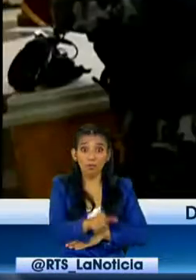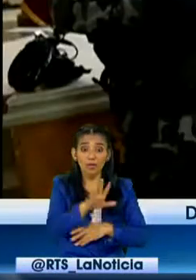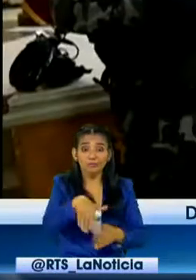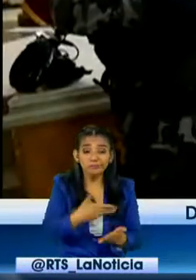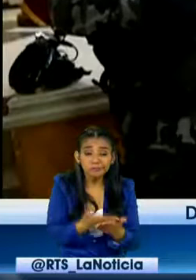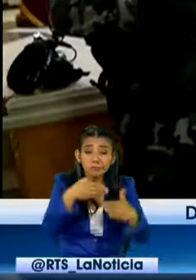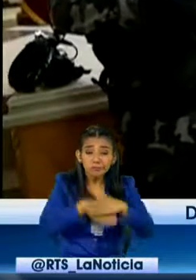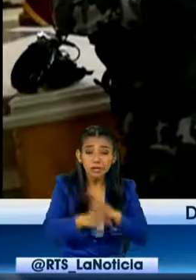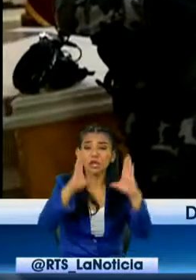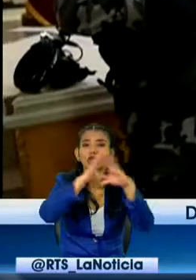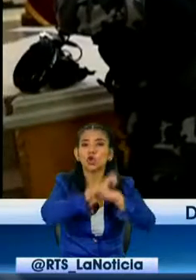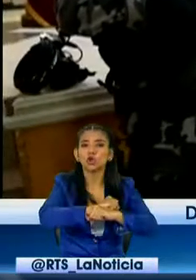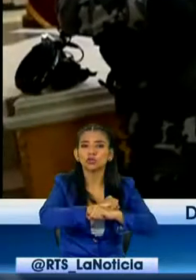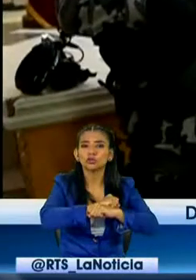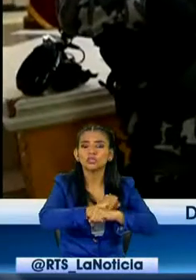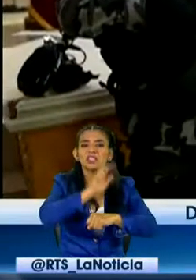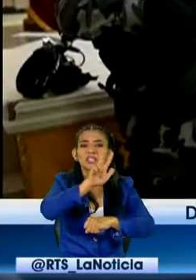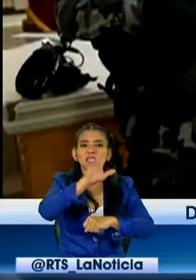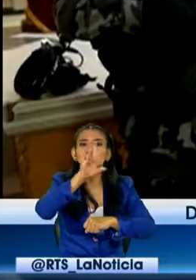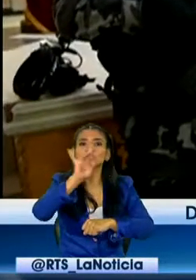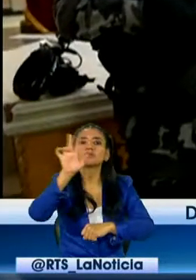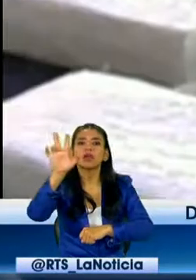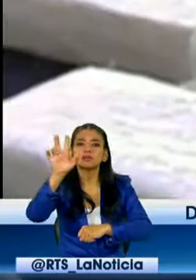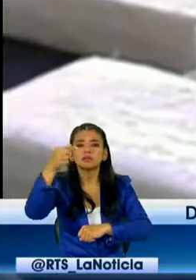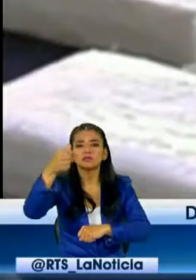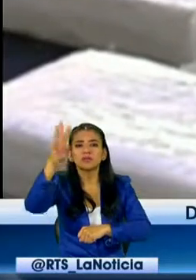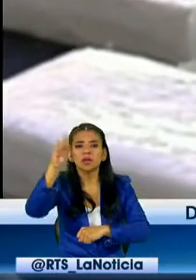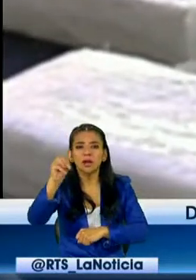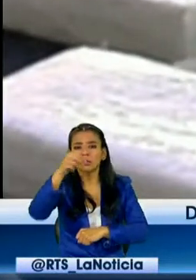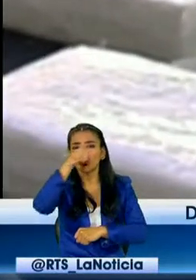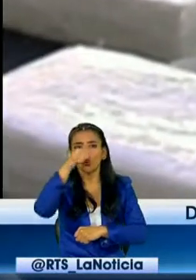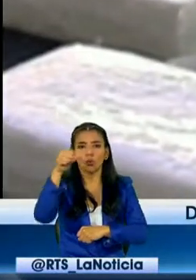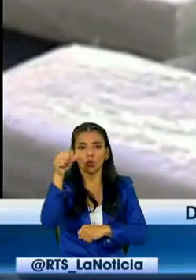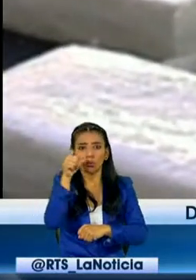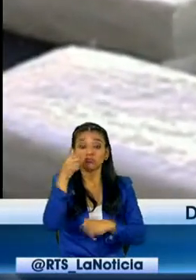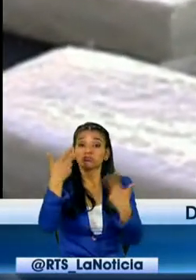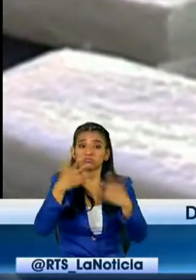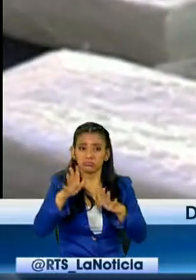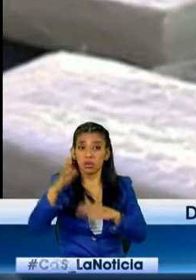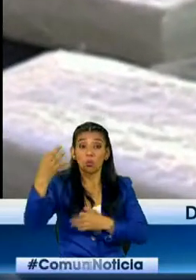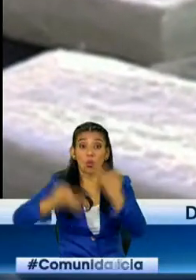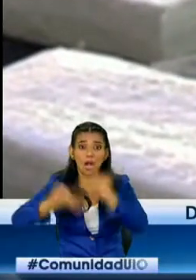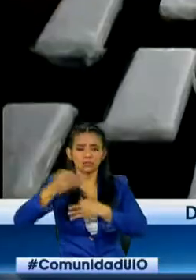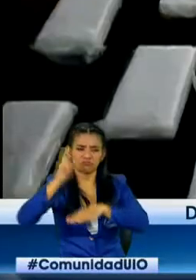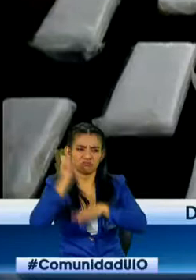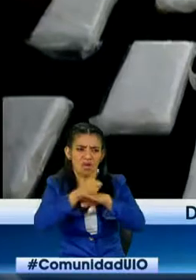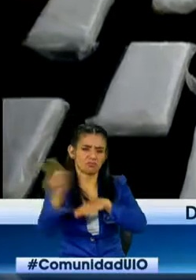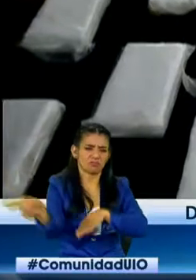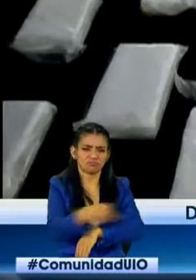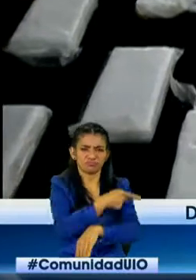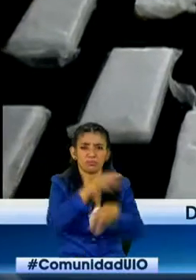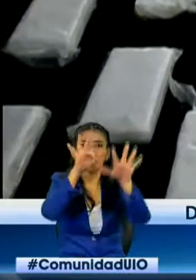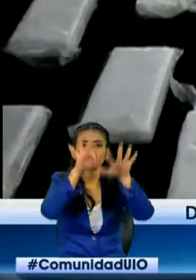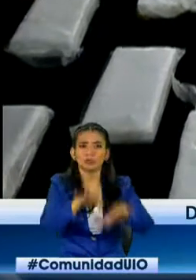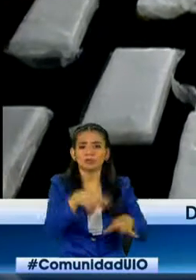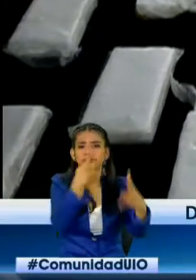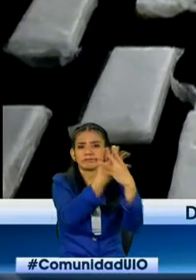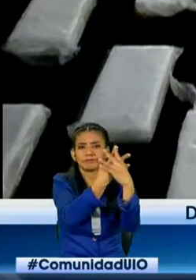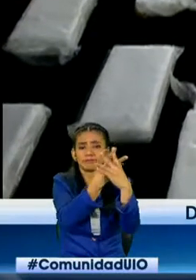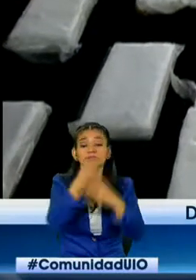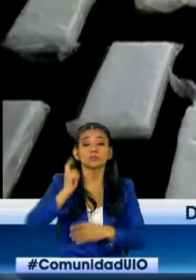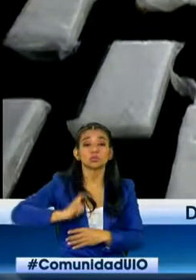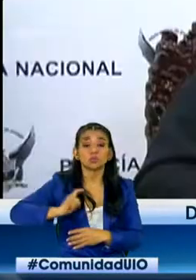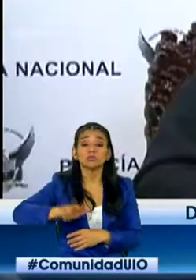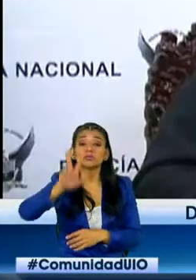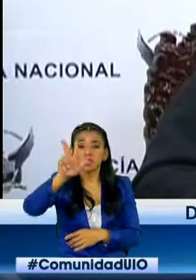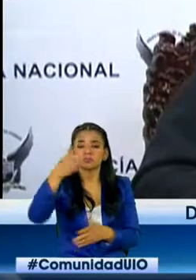horas de la noche. La cantidad de 383 gramos de clorhidrato de cocaína, de acuerdo a la sentencia del juez, pasará 8 meses en reclusión y pagará 3 salarios mínimos